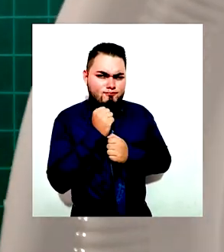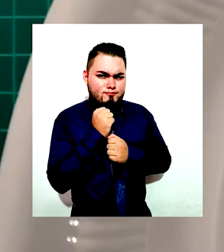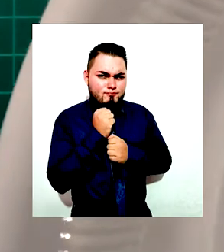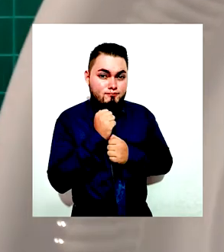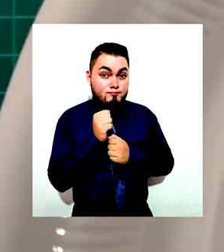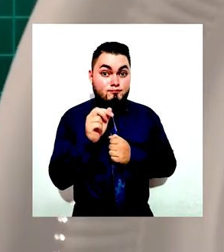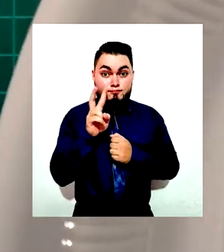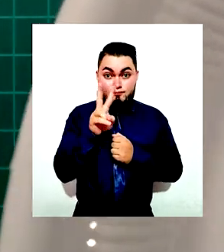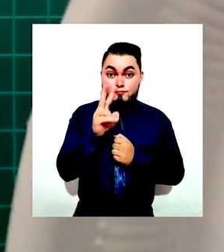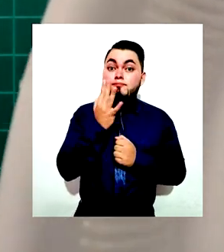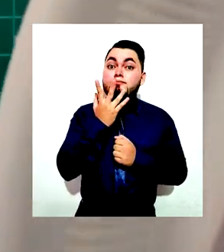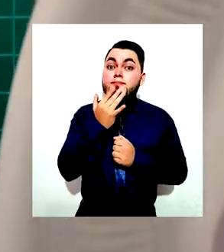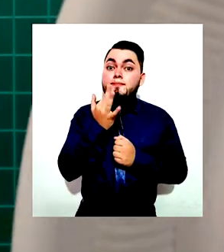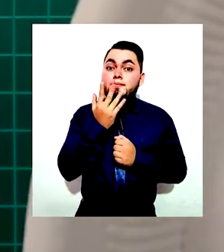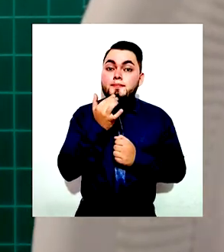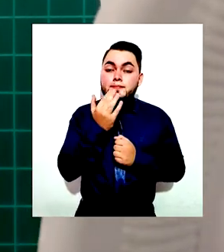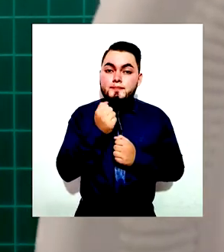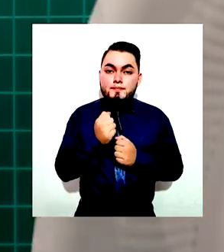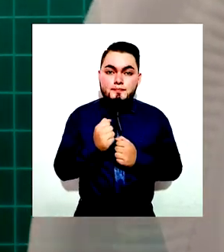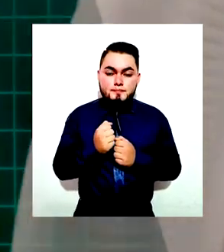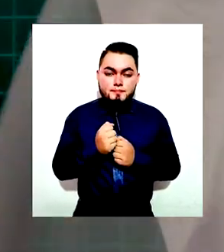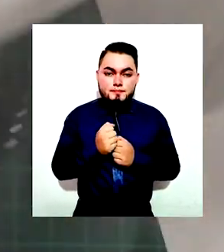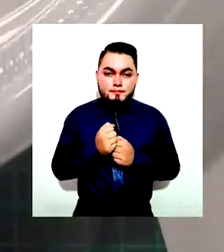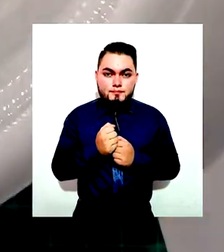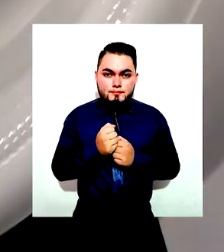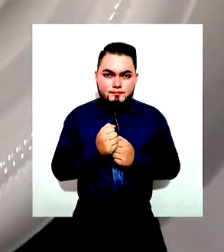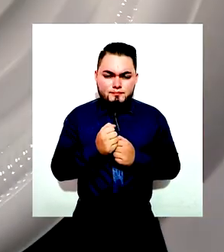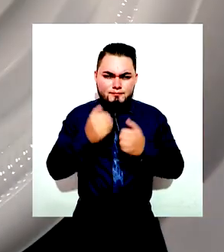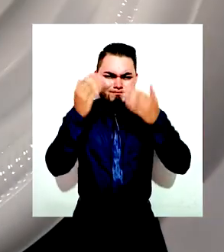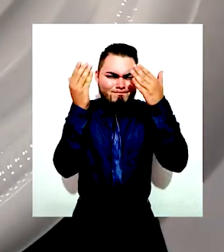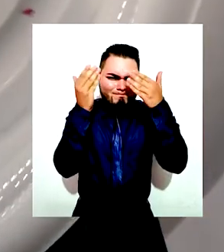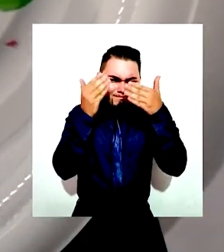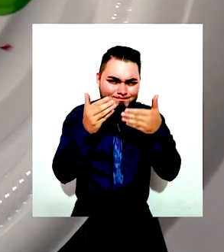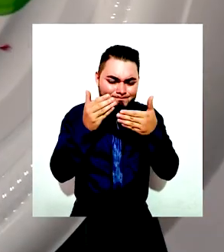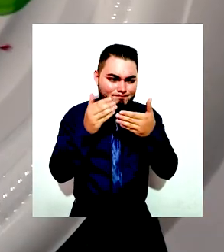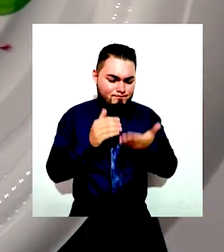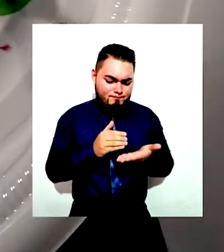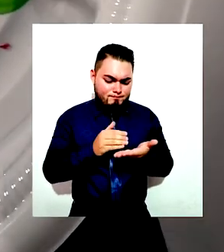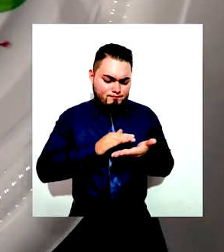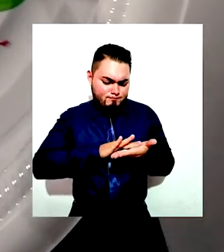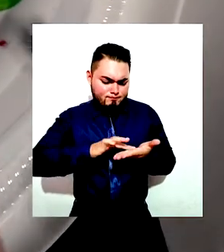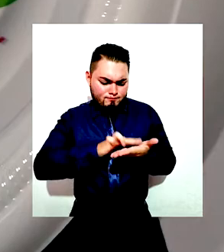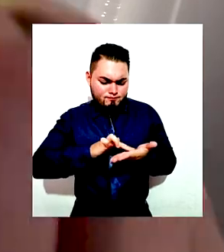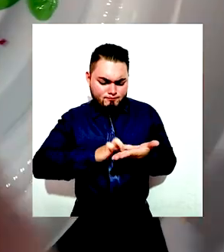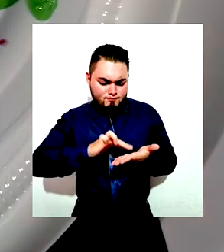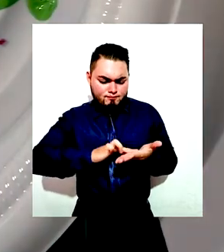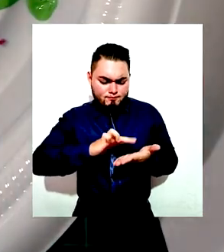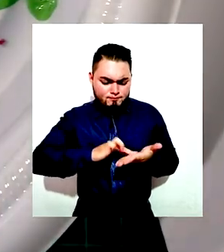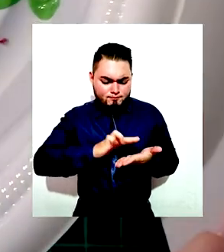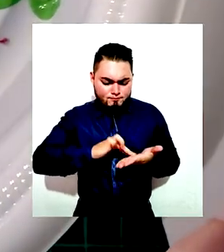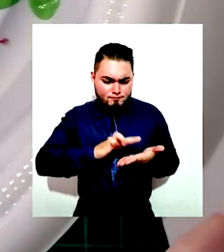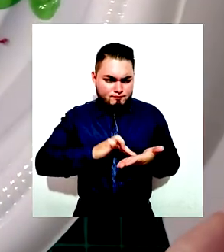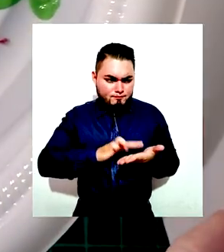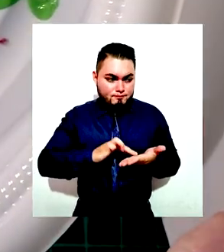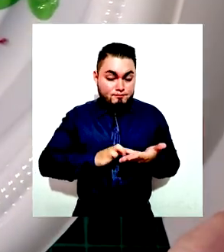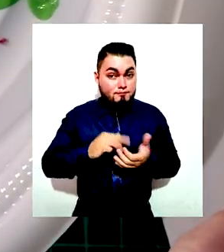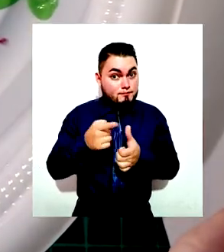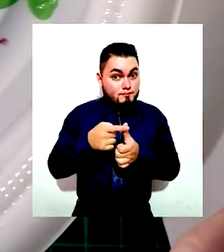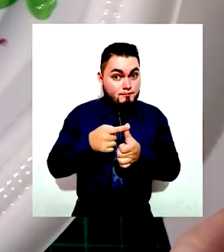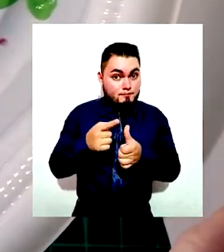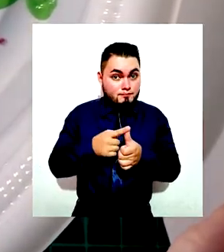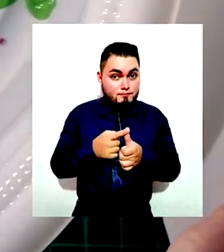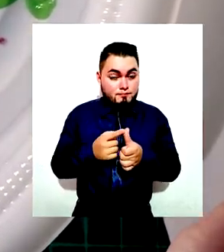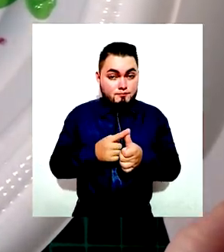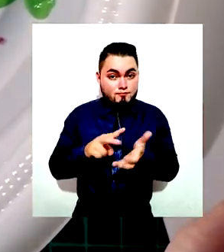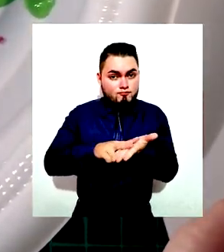que usaré dos tonos distintos de pintura. Quiero que el tono oscuro quede sobre el tono claro. Así que aplicaré